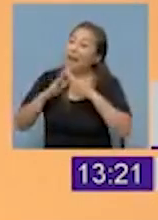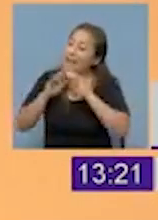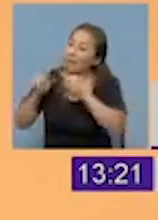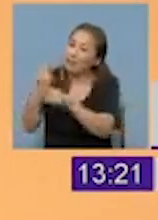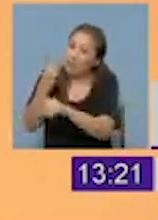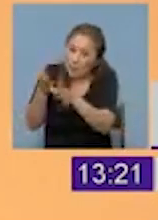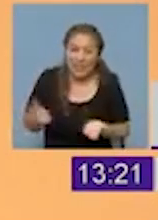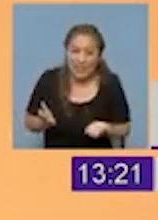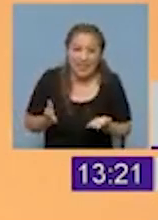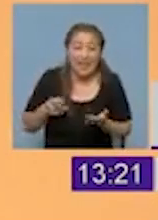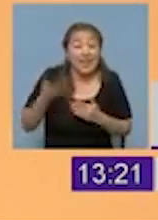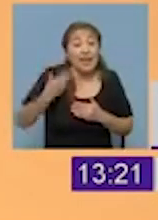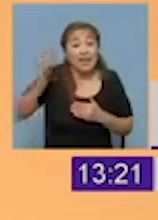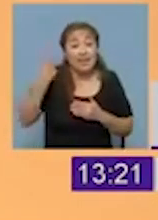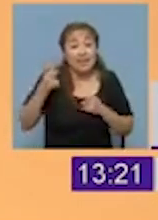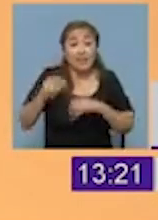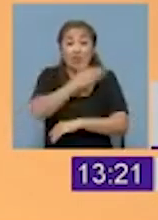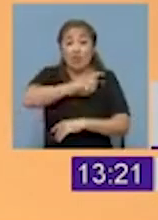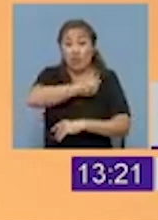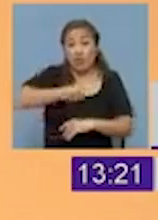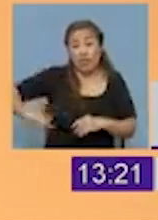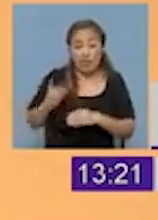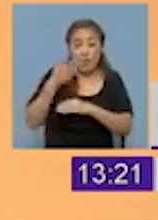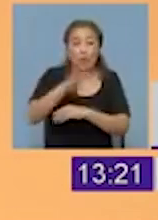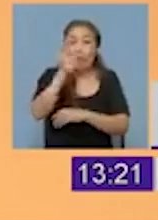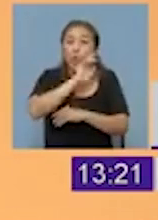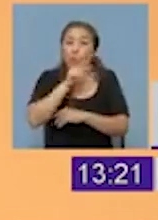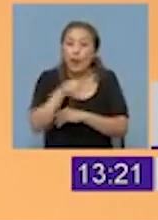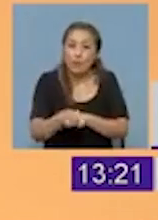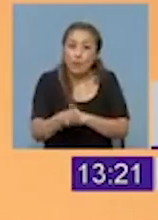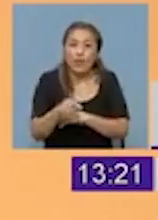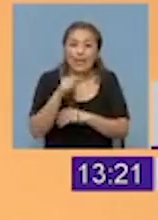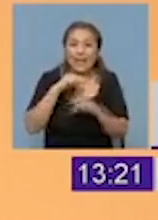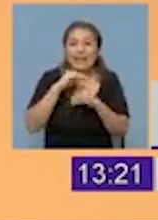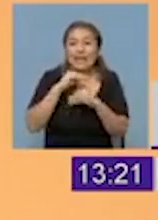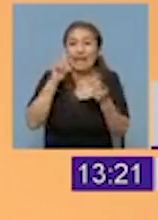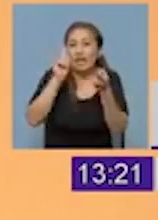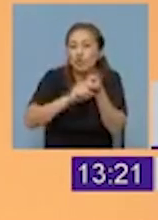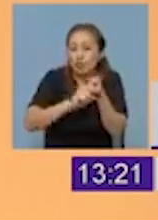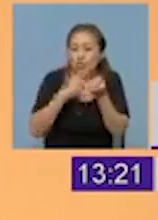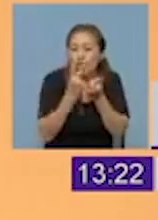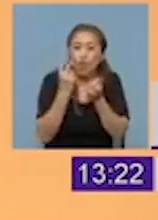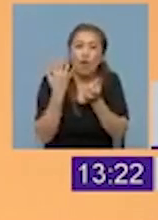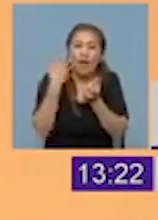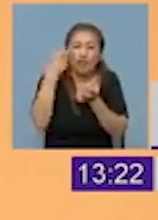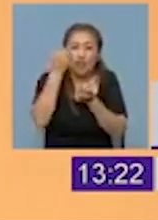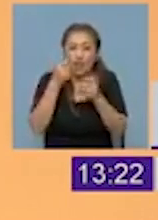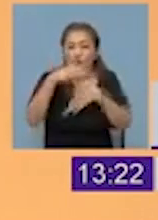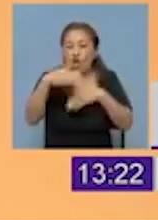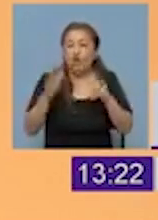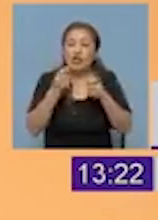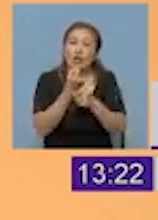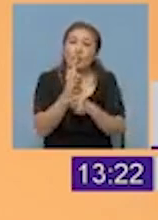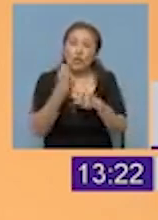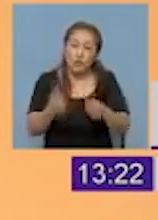primero me enteré y ayer este cuando fue el gobernador este señora del matrimonio mayor en donde le han hecho una torta al gobernador todo